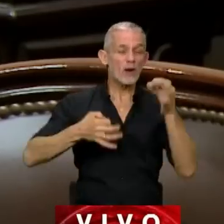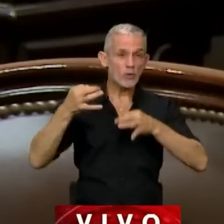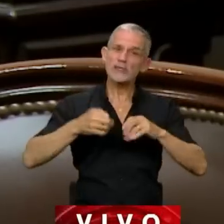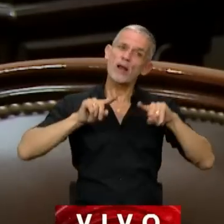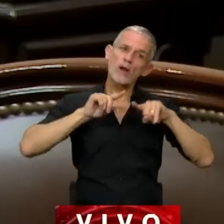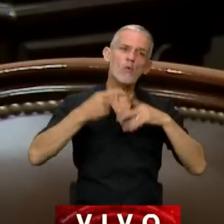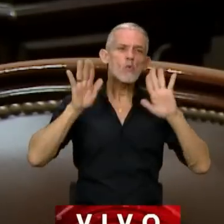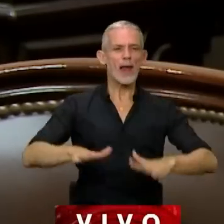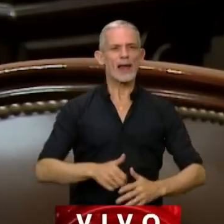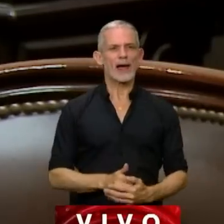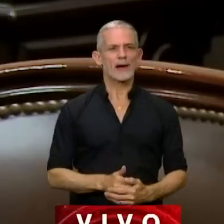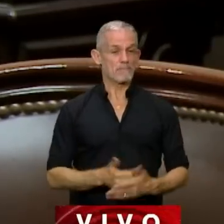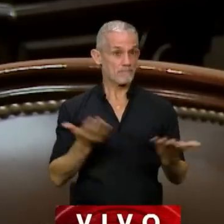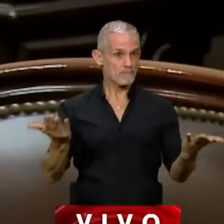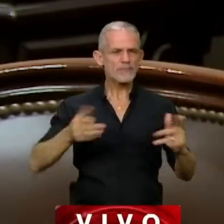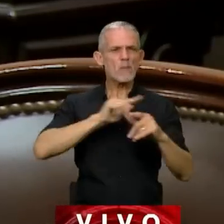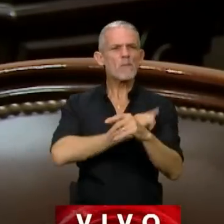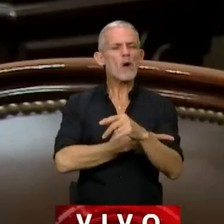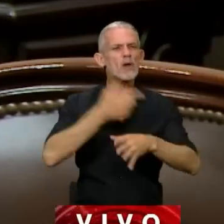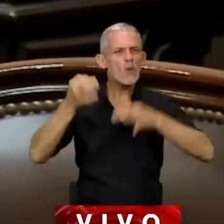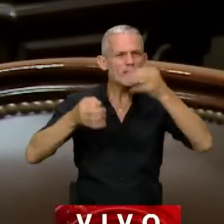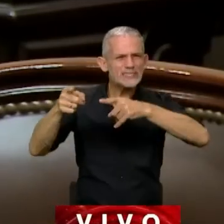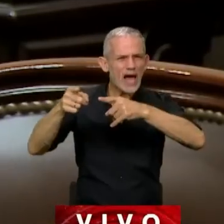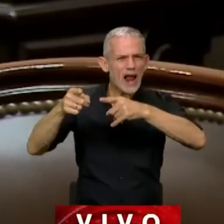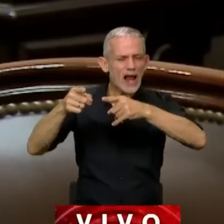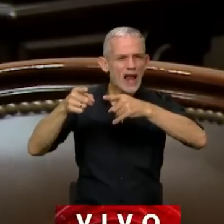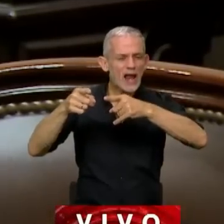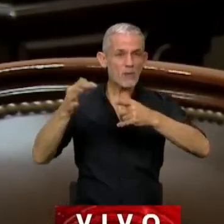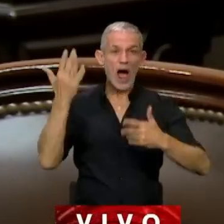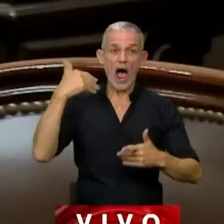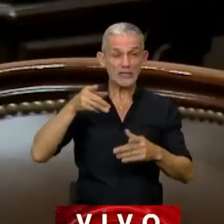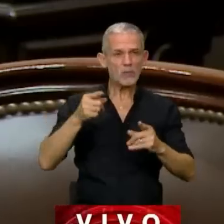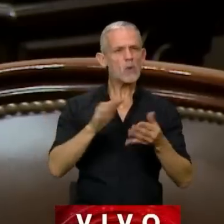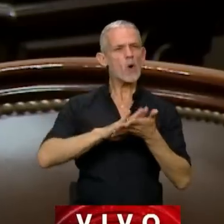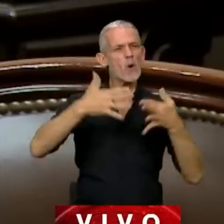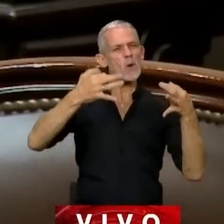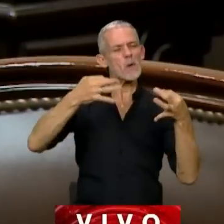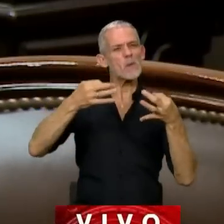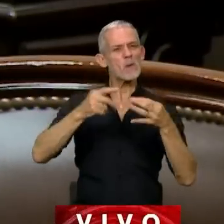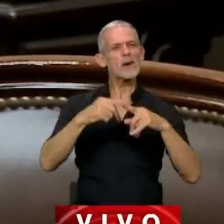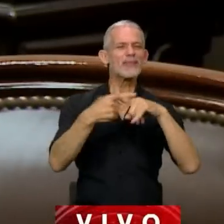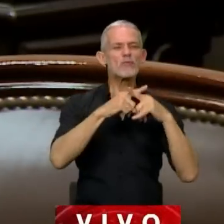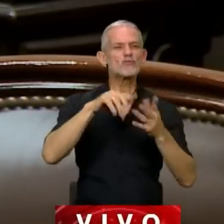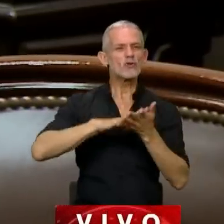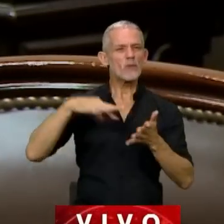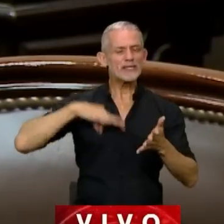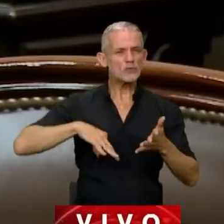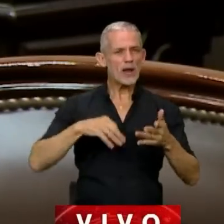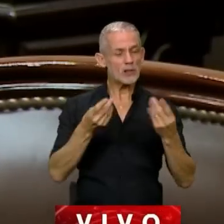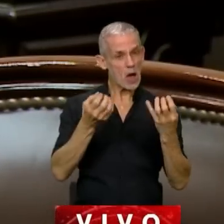huelga. Un Poder Judicial que venía medianamente prolijito en su discusión